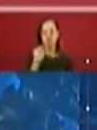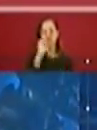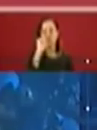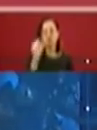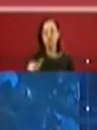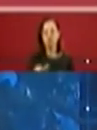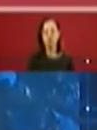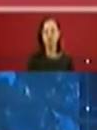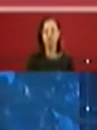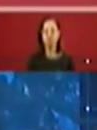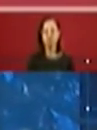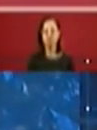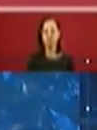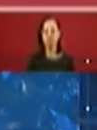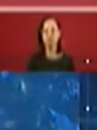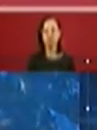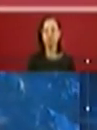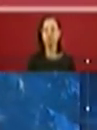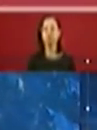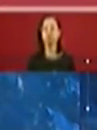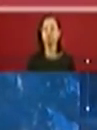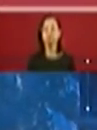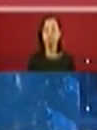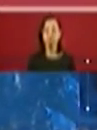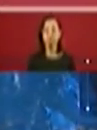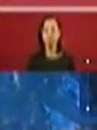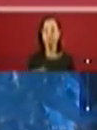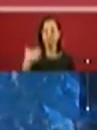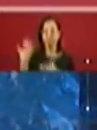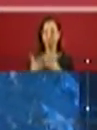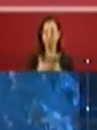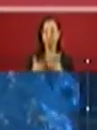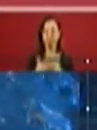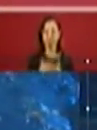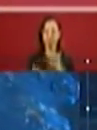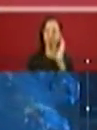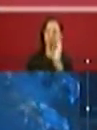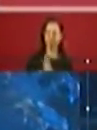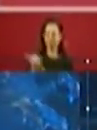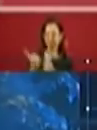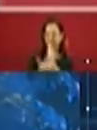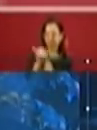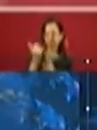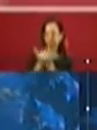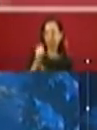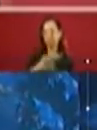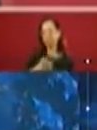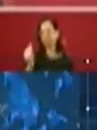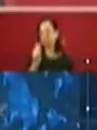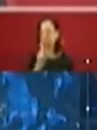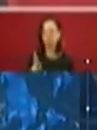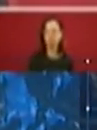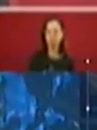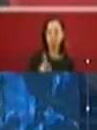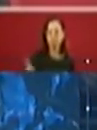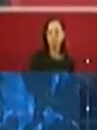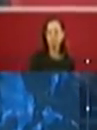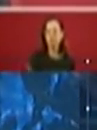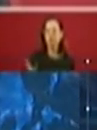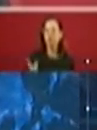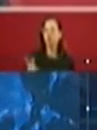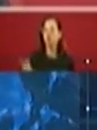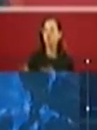también en la salud de la gente a la que asiste a los eventos, en fin, por supuesto la salud de él. Hoy